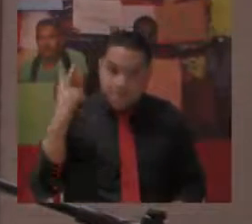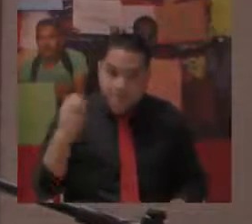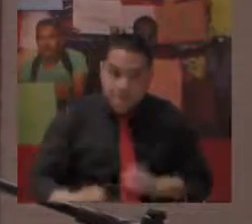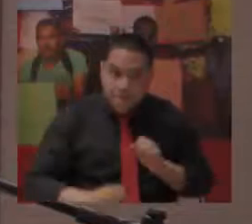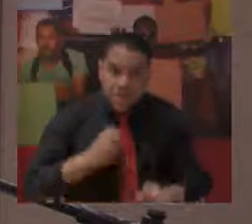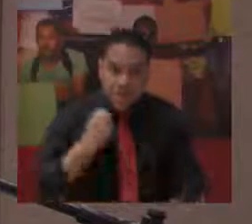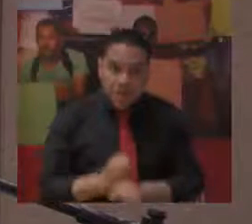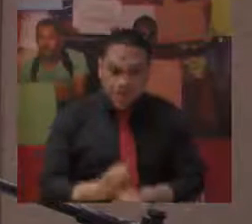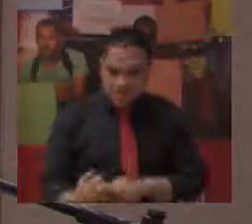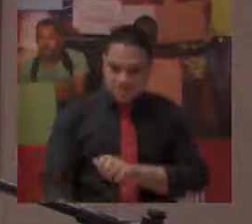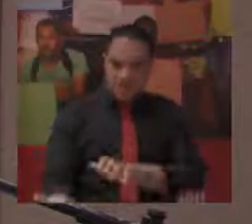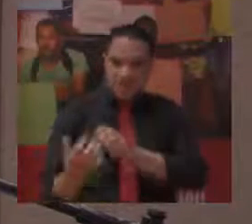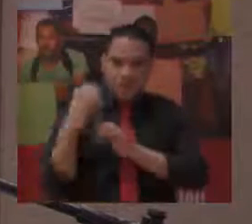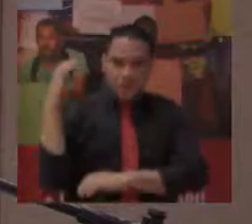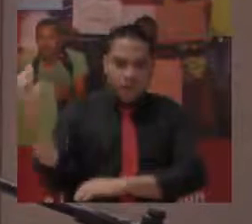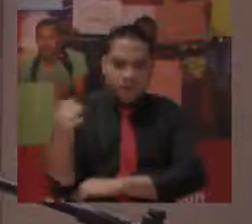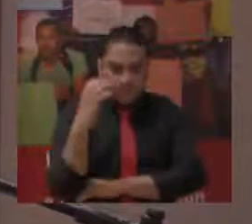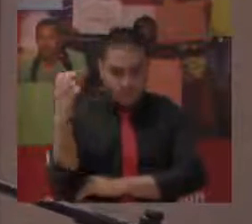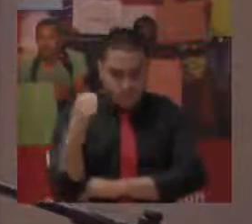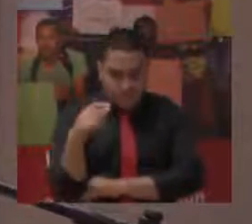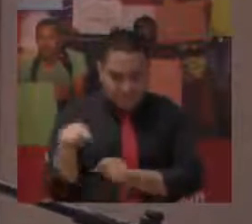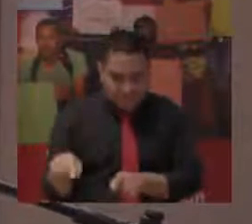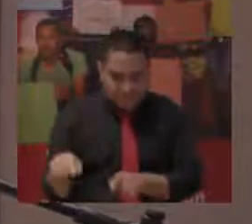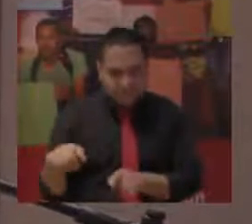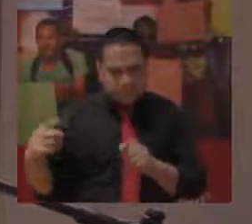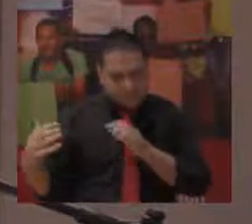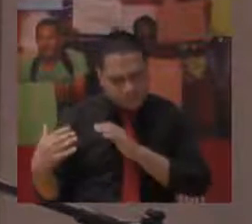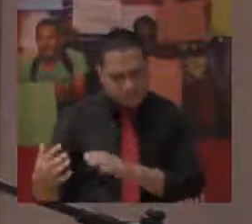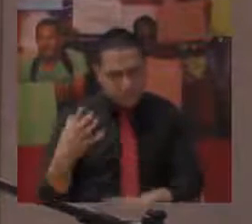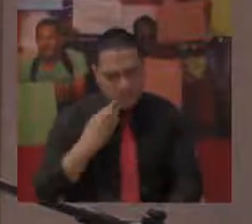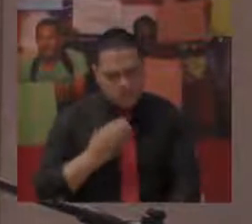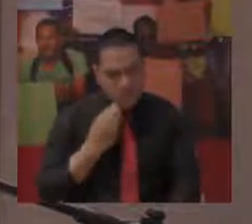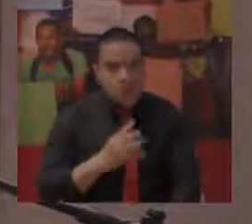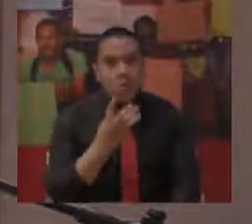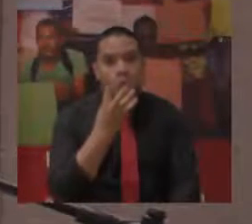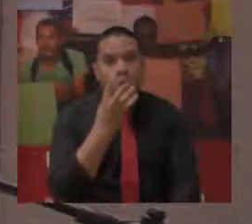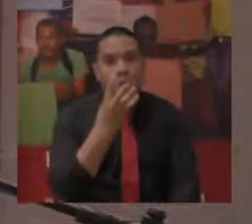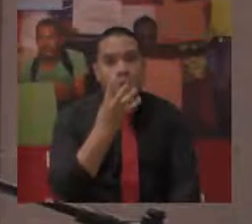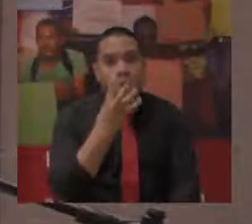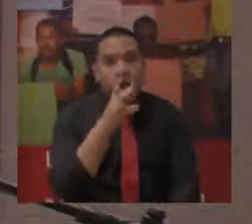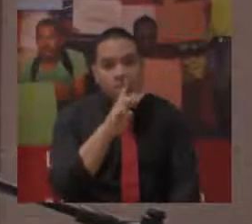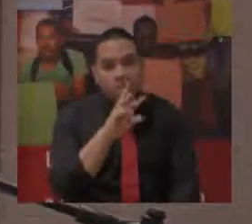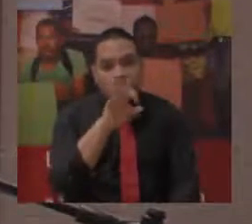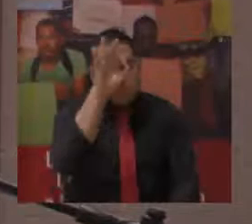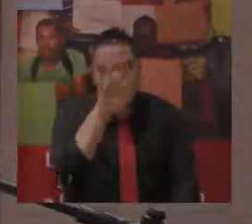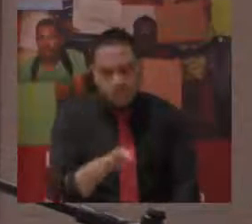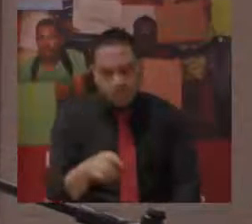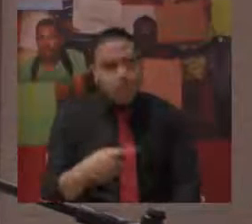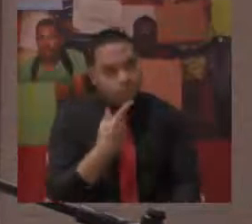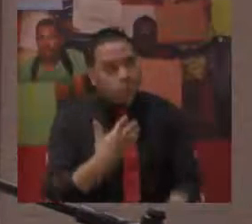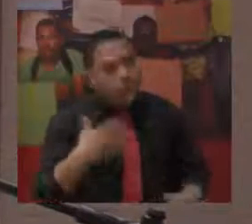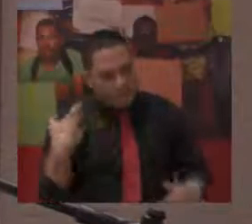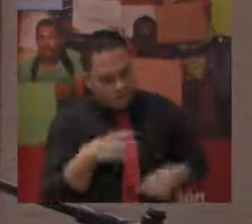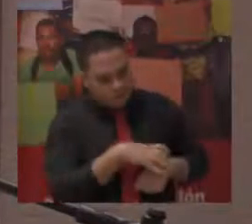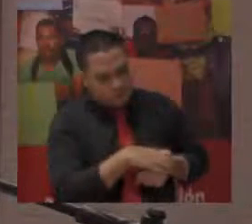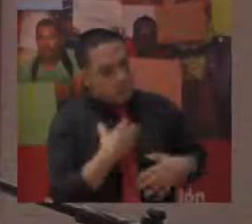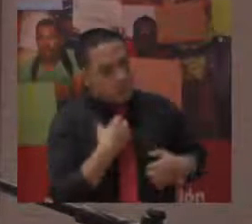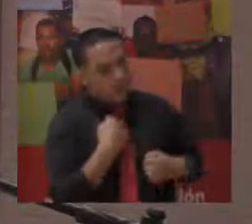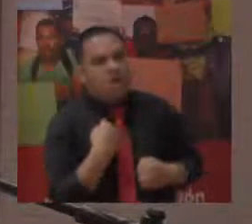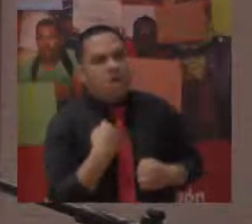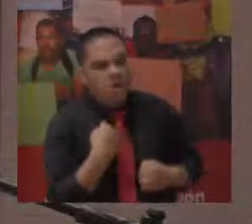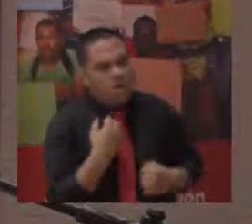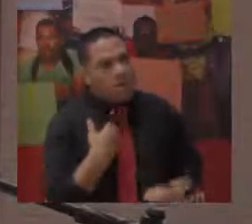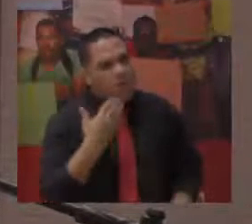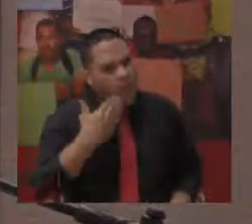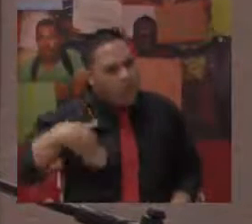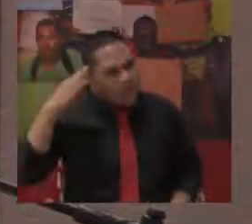promedio. El 46% de ellos dicen haber sido reclutados como menores de edad. ¡Qué tragedia! Que los niños,